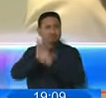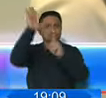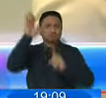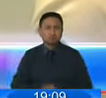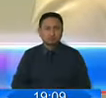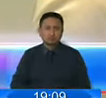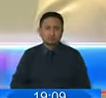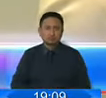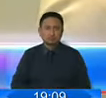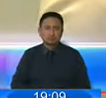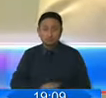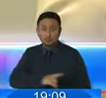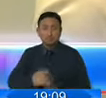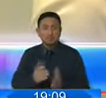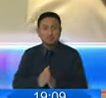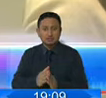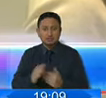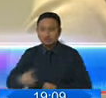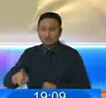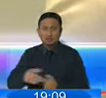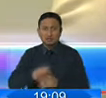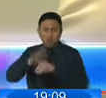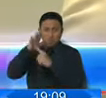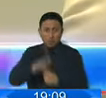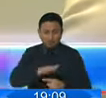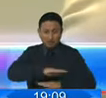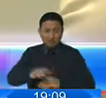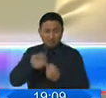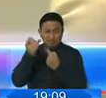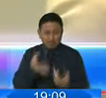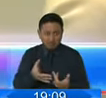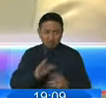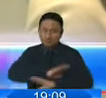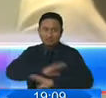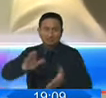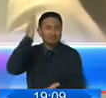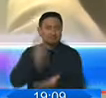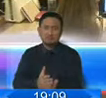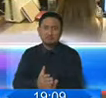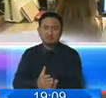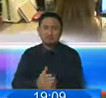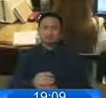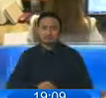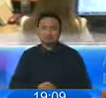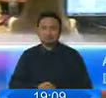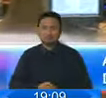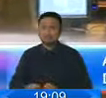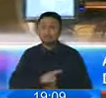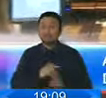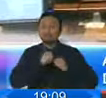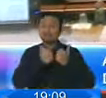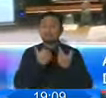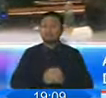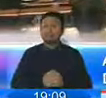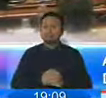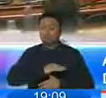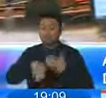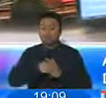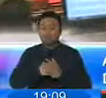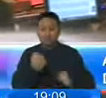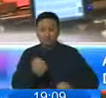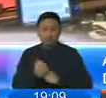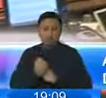hacerlos, para exigir el cese de humillación, la discriminación y el racismo. En el legislativo, las muestras de apoyo al futbolista y